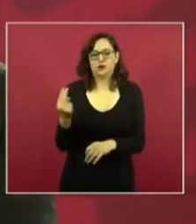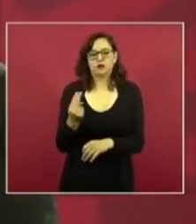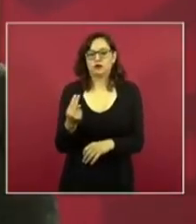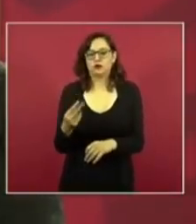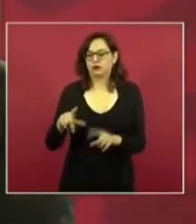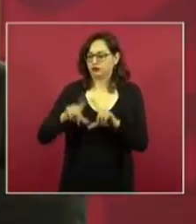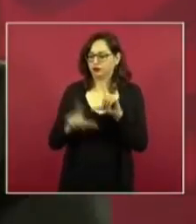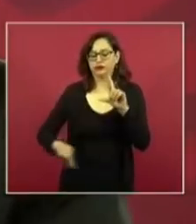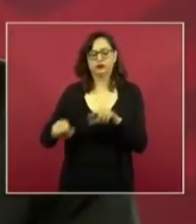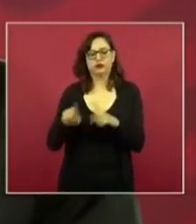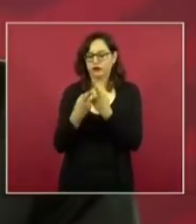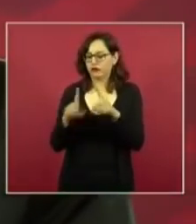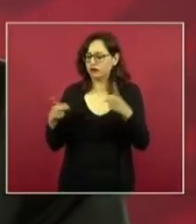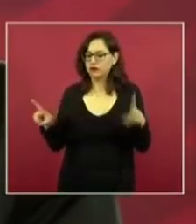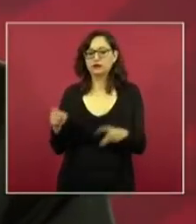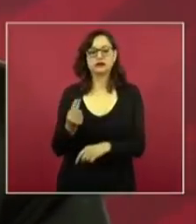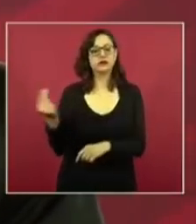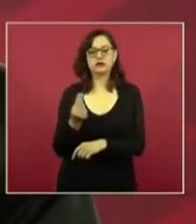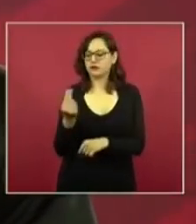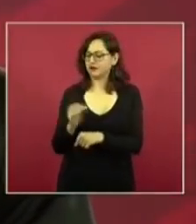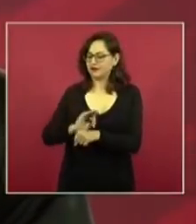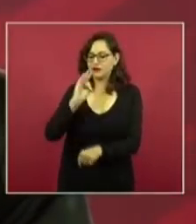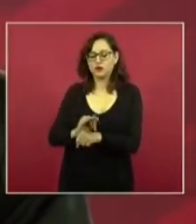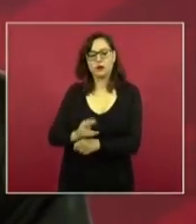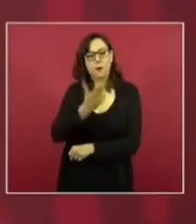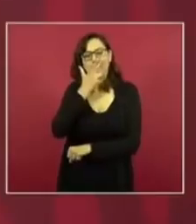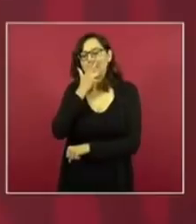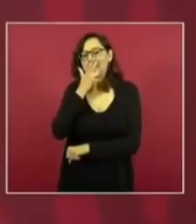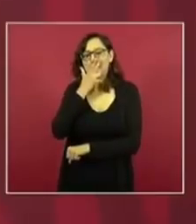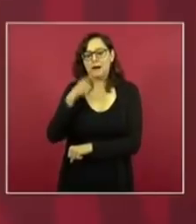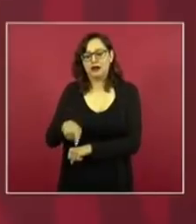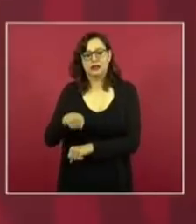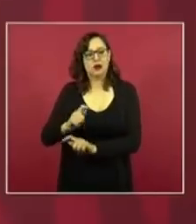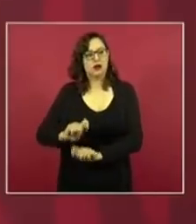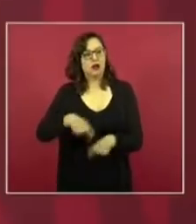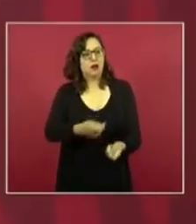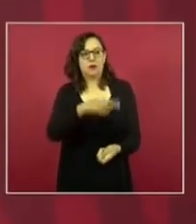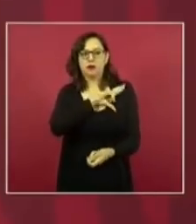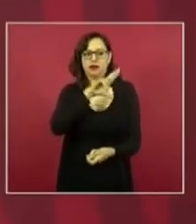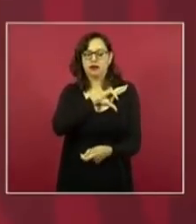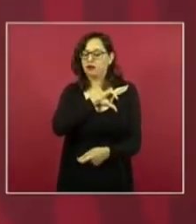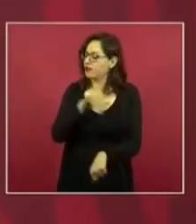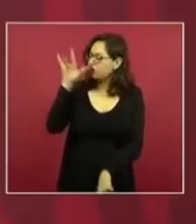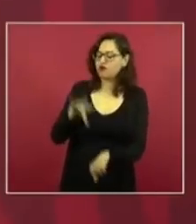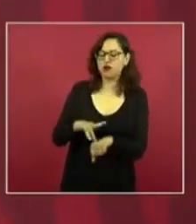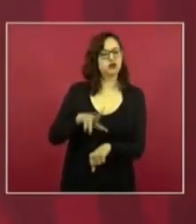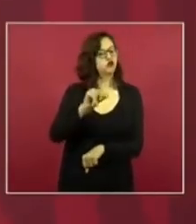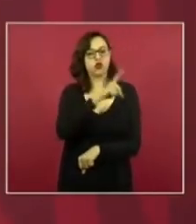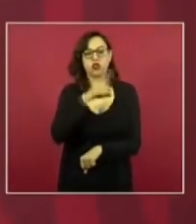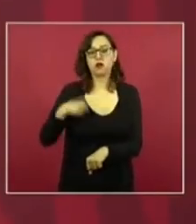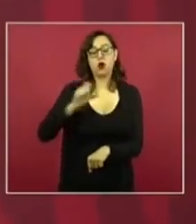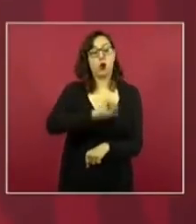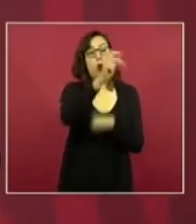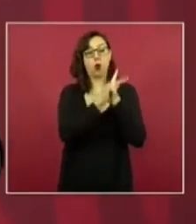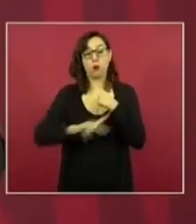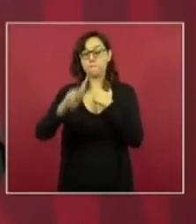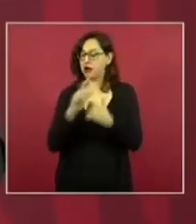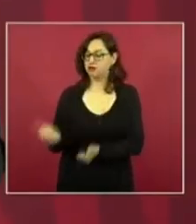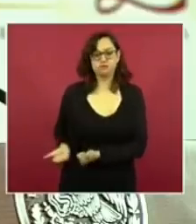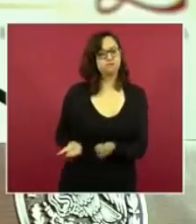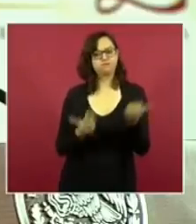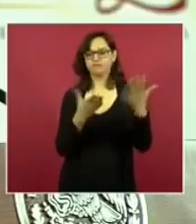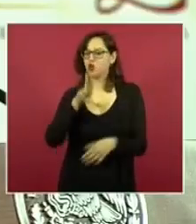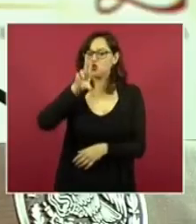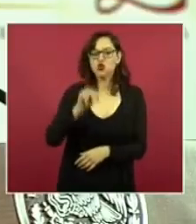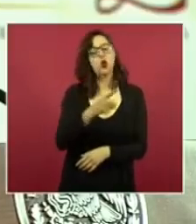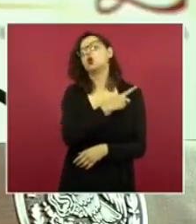desarrollo independiente de México, que no debe de ser entregado a particulares, mucho menos a extranjeros, que debe ser